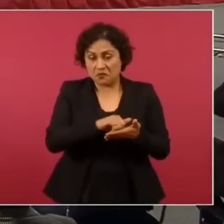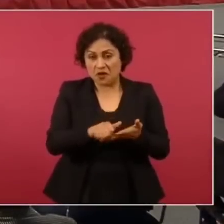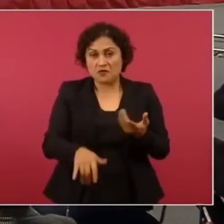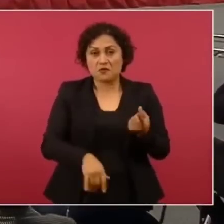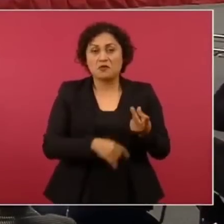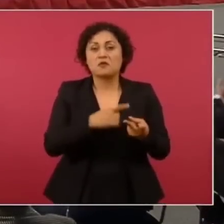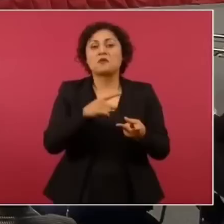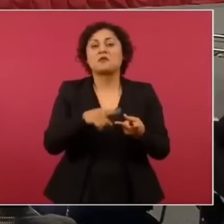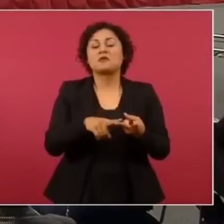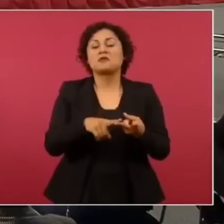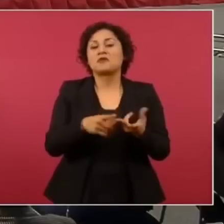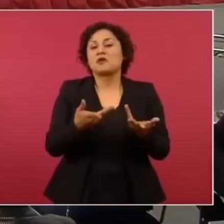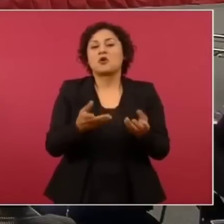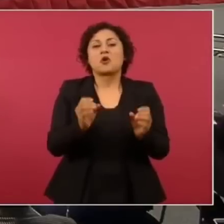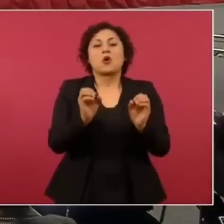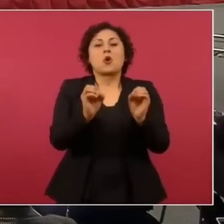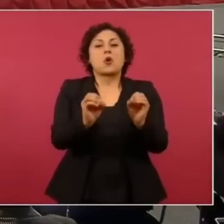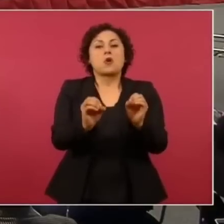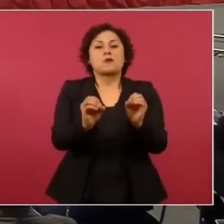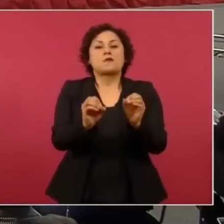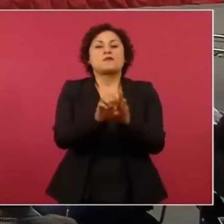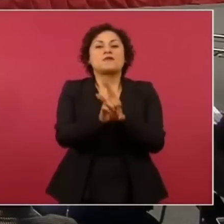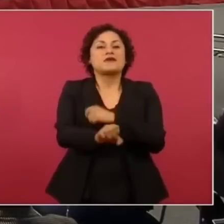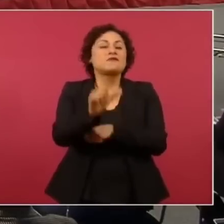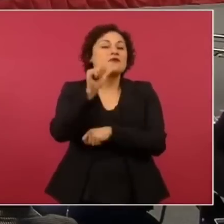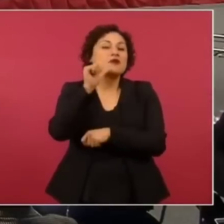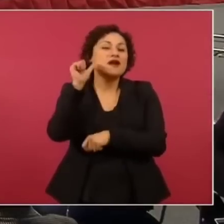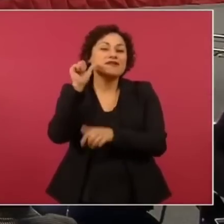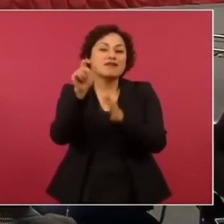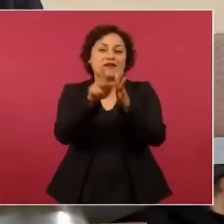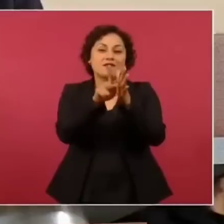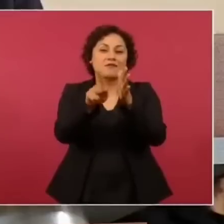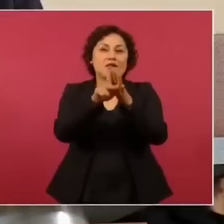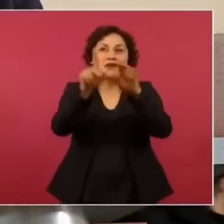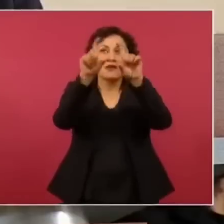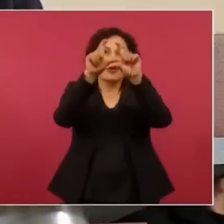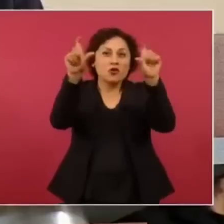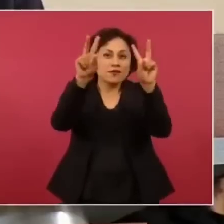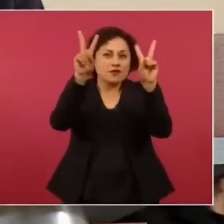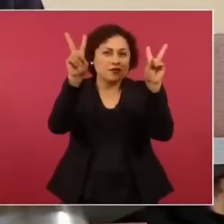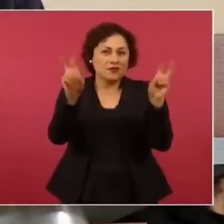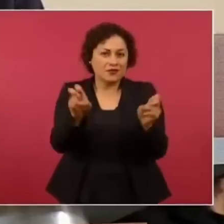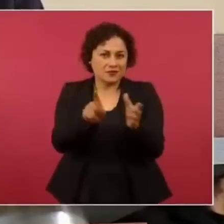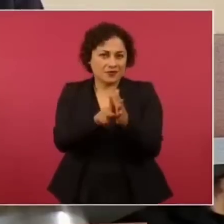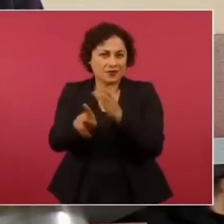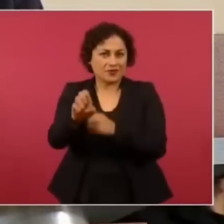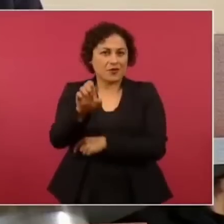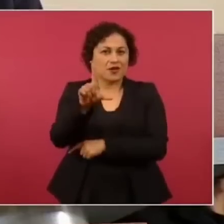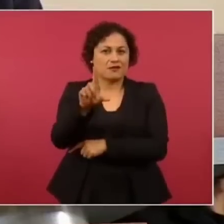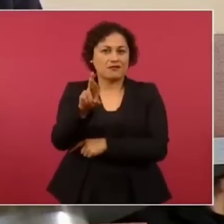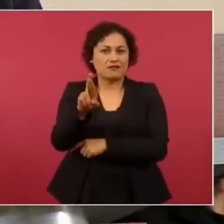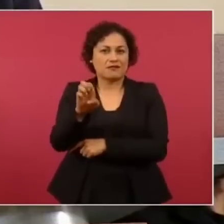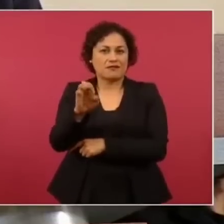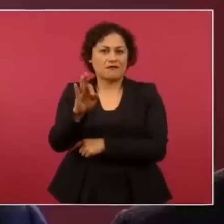O como el titular de ayer de Reforma,